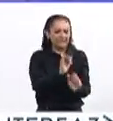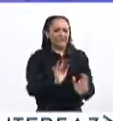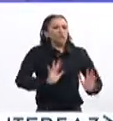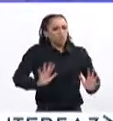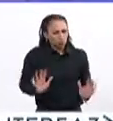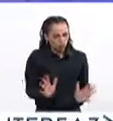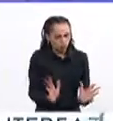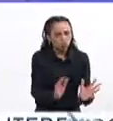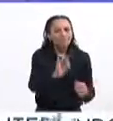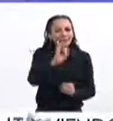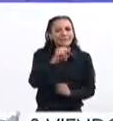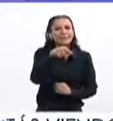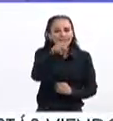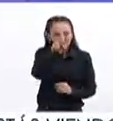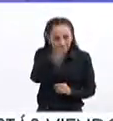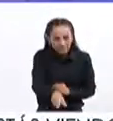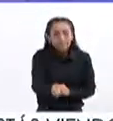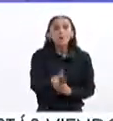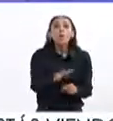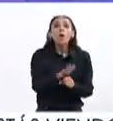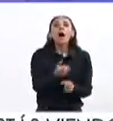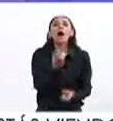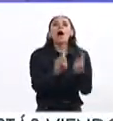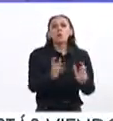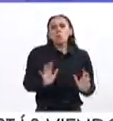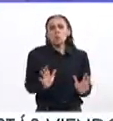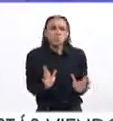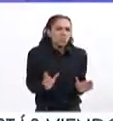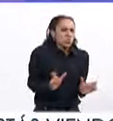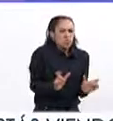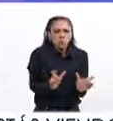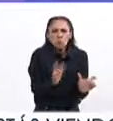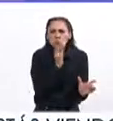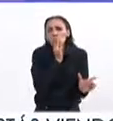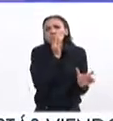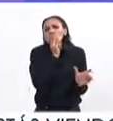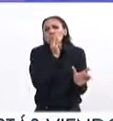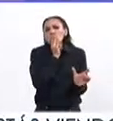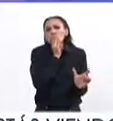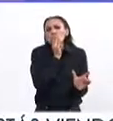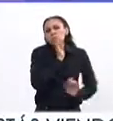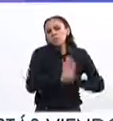también ha habido fenómenos de niños que están sobreestimulados,